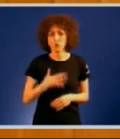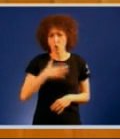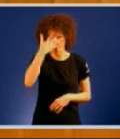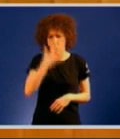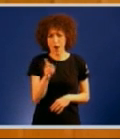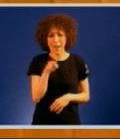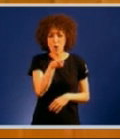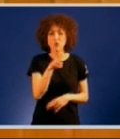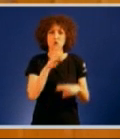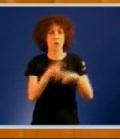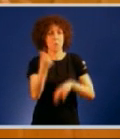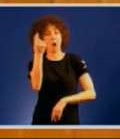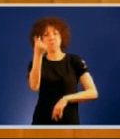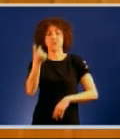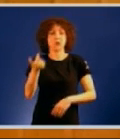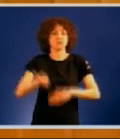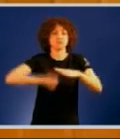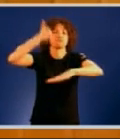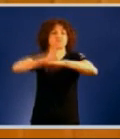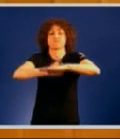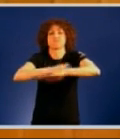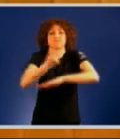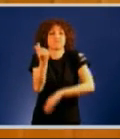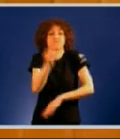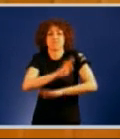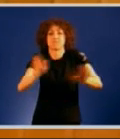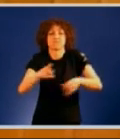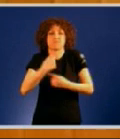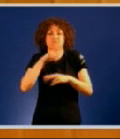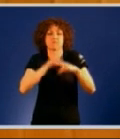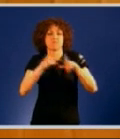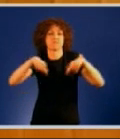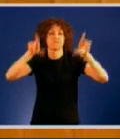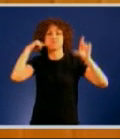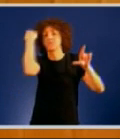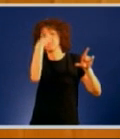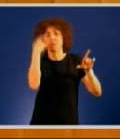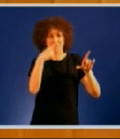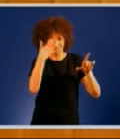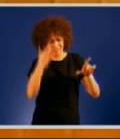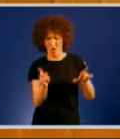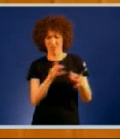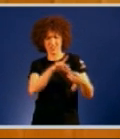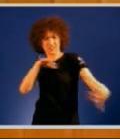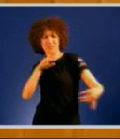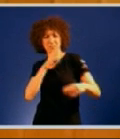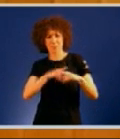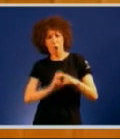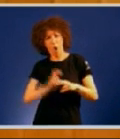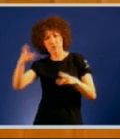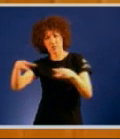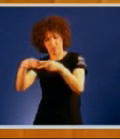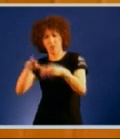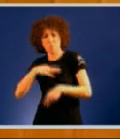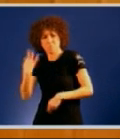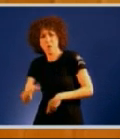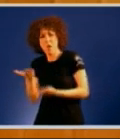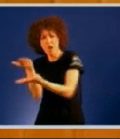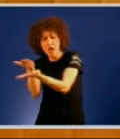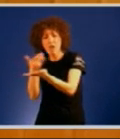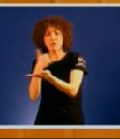ese capitalismo de rostro humano que usted debió definir aquí. Yo creo en otro tipo de sociedades y no se entendíamos